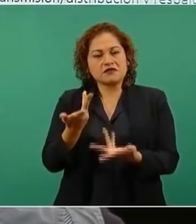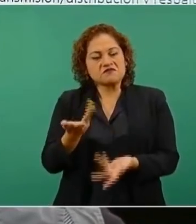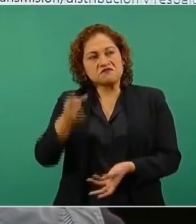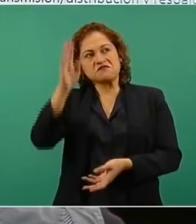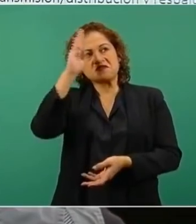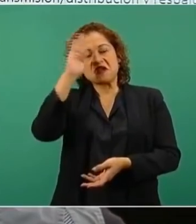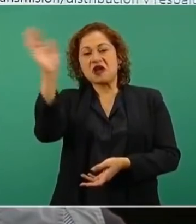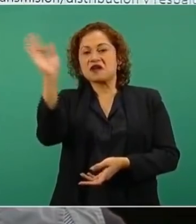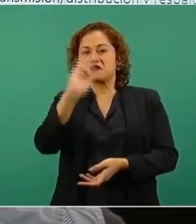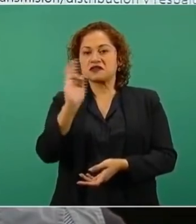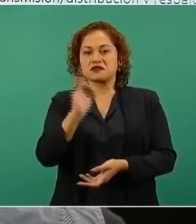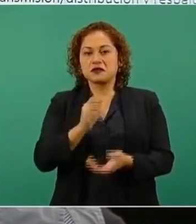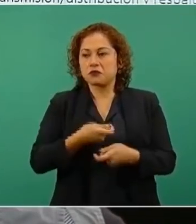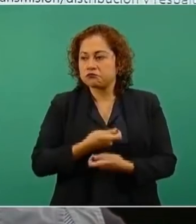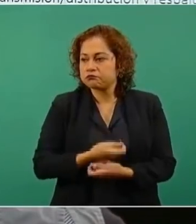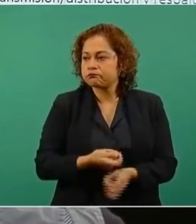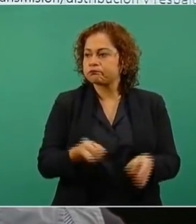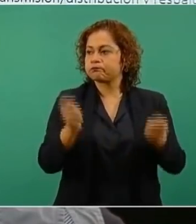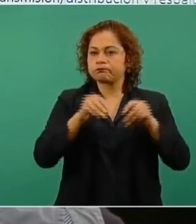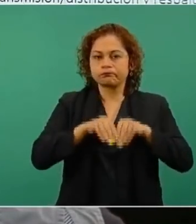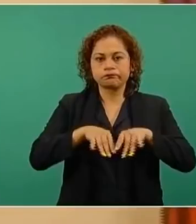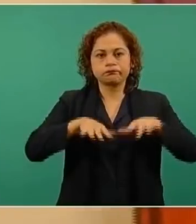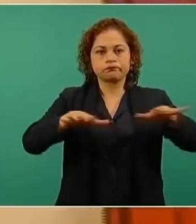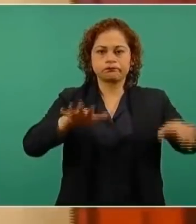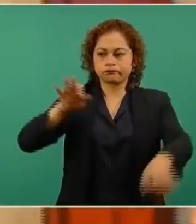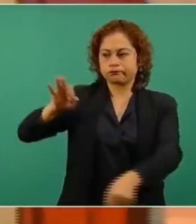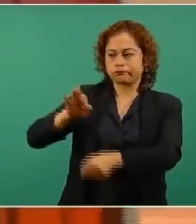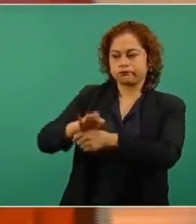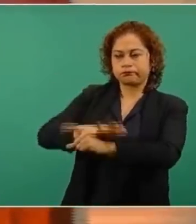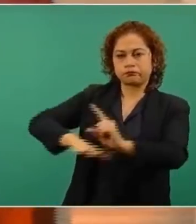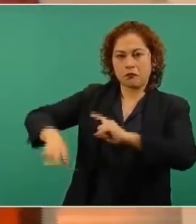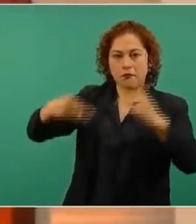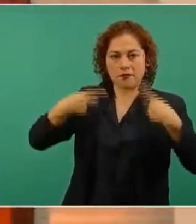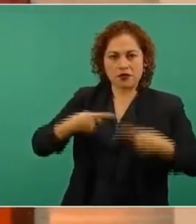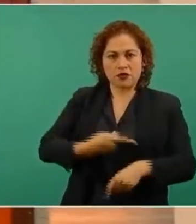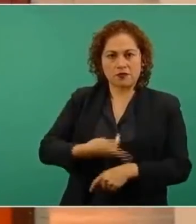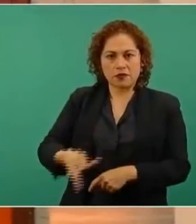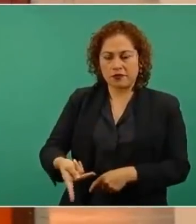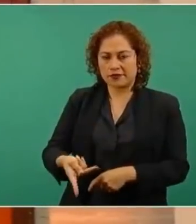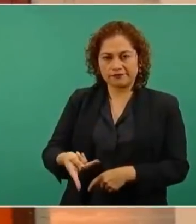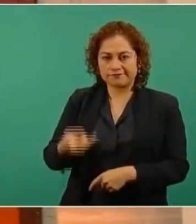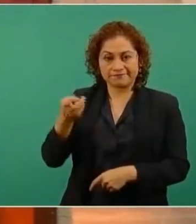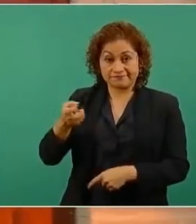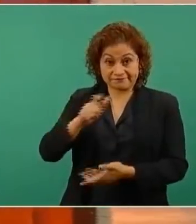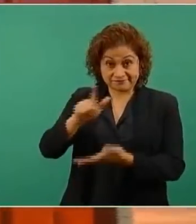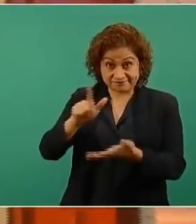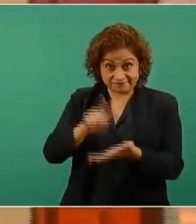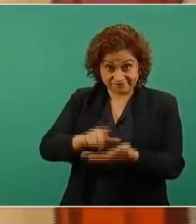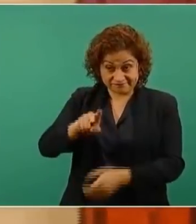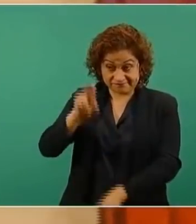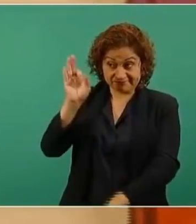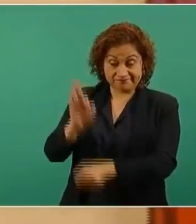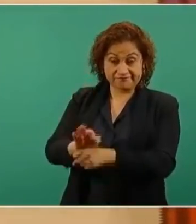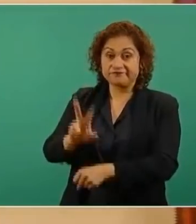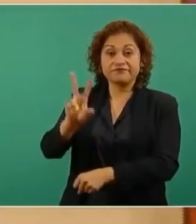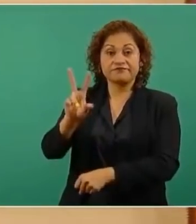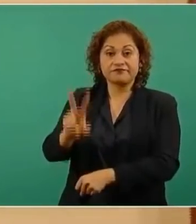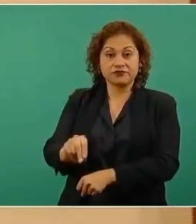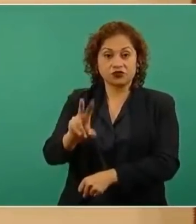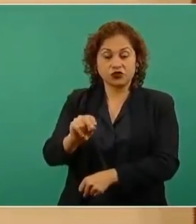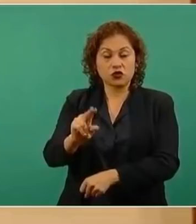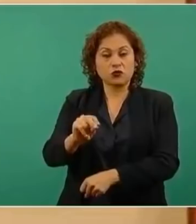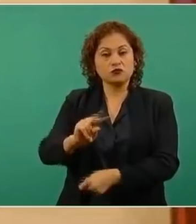la riqueza o los recursos a favor de quien menos tiene, pues es al revés, es a favor de una minoría, de un